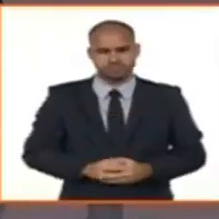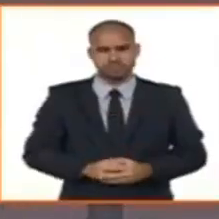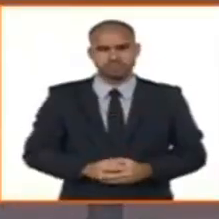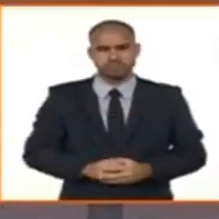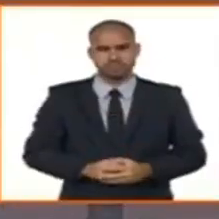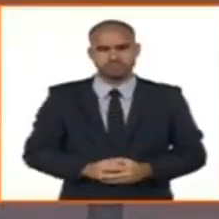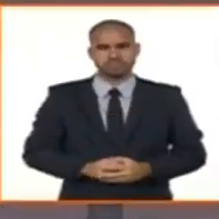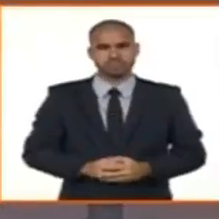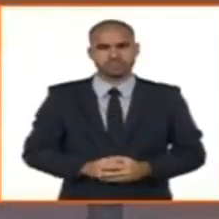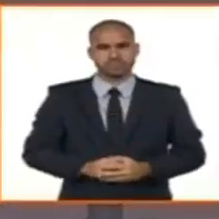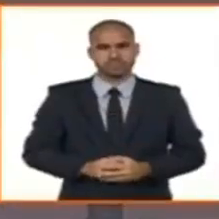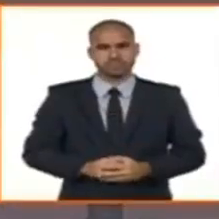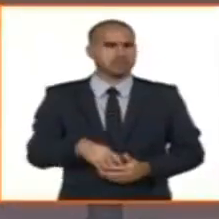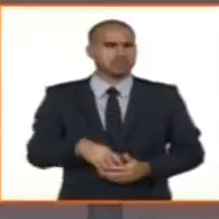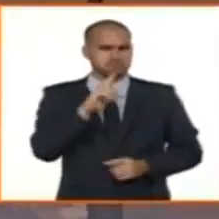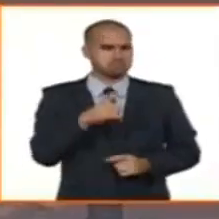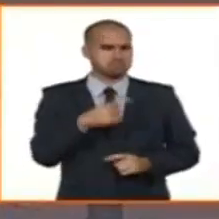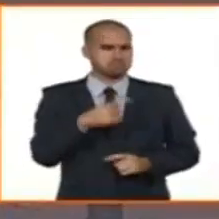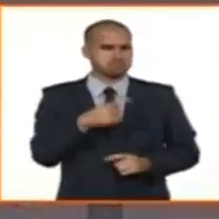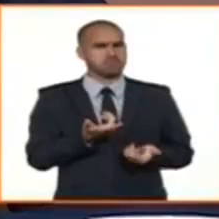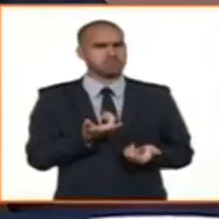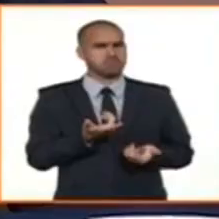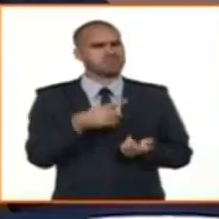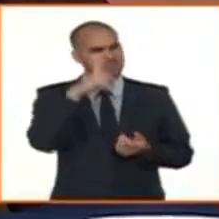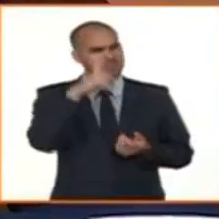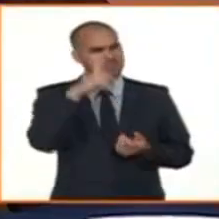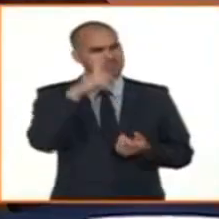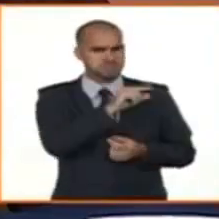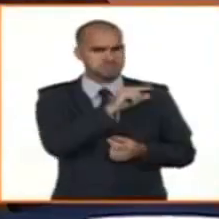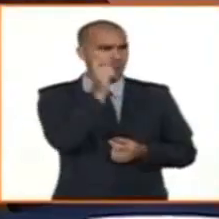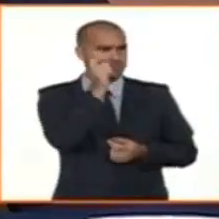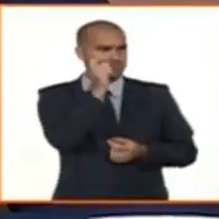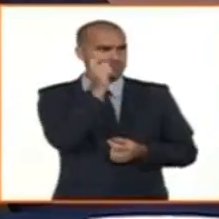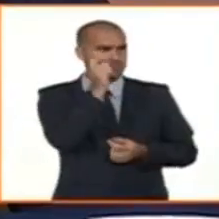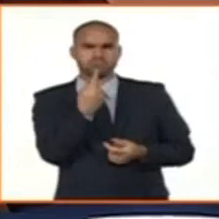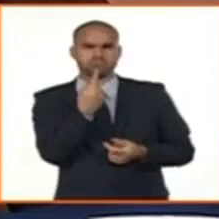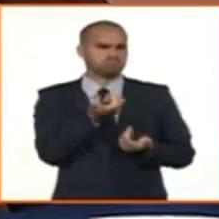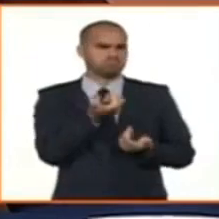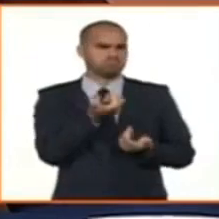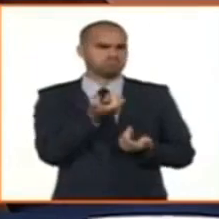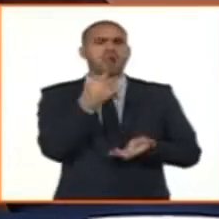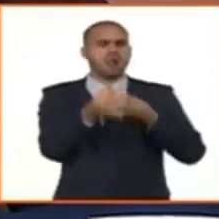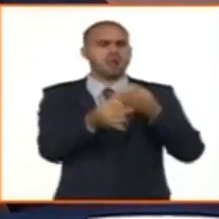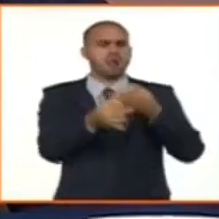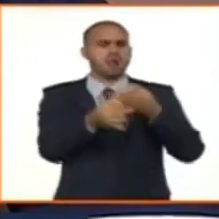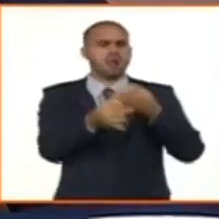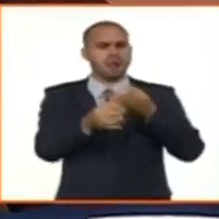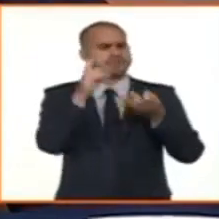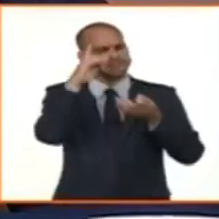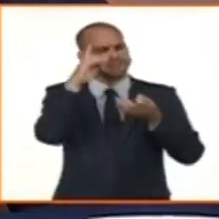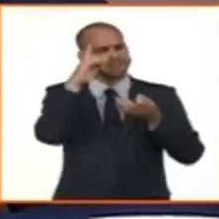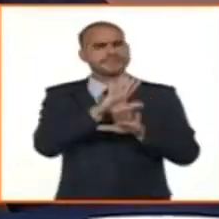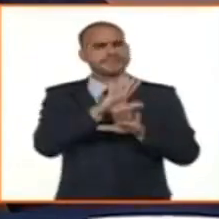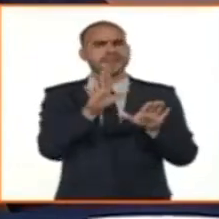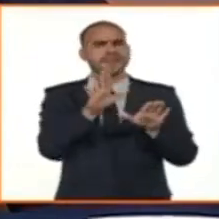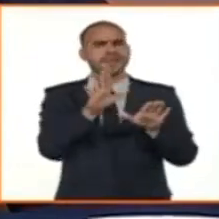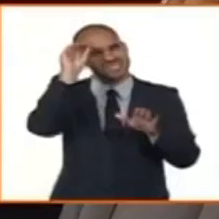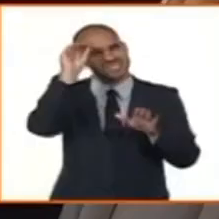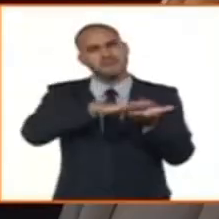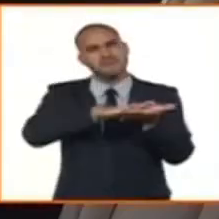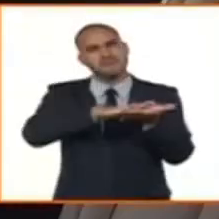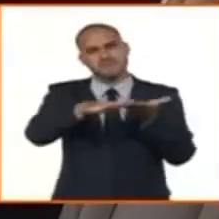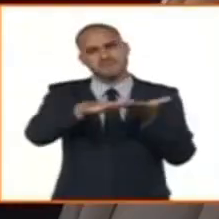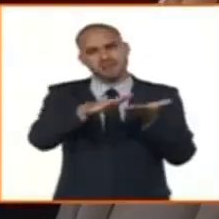Hablamos, Dariel, de los acontecimientos recientes, de lo que ha estado sucediendo alrededor de los permisos de tránsito de